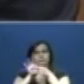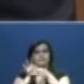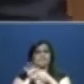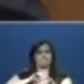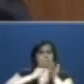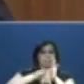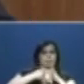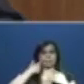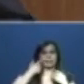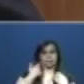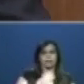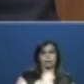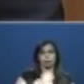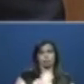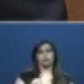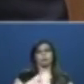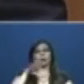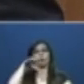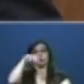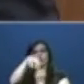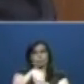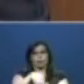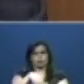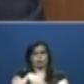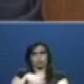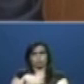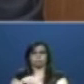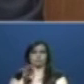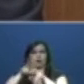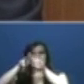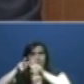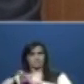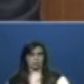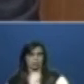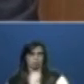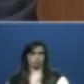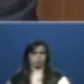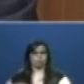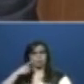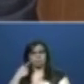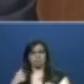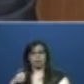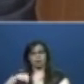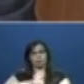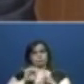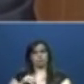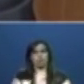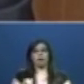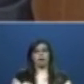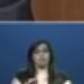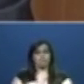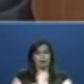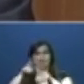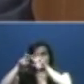sanitario y los centros e institutos de investigación biosanitaria con los que cuenta la comunidad para que esta investigación se traslade con